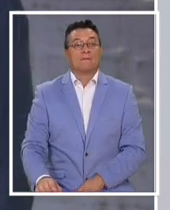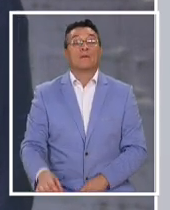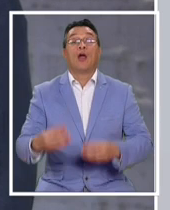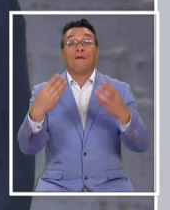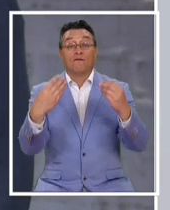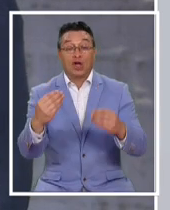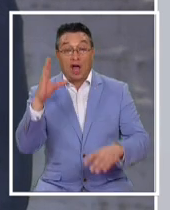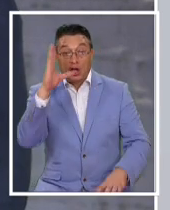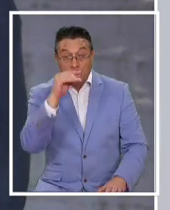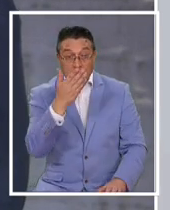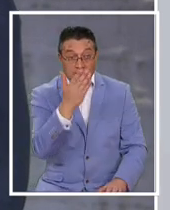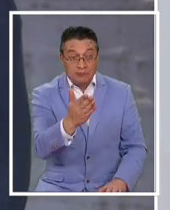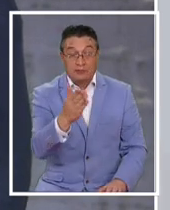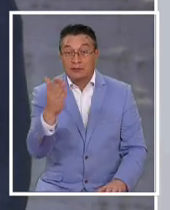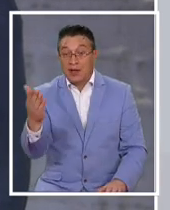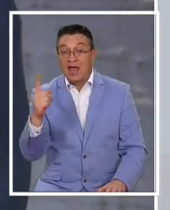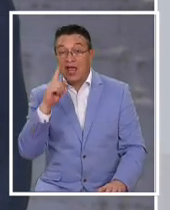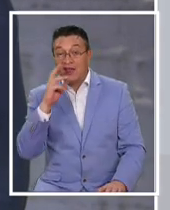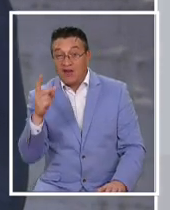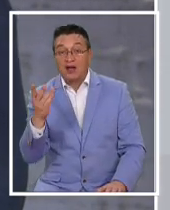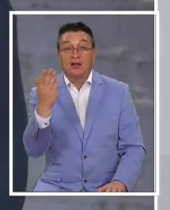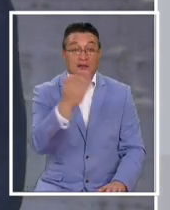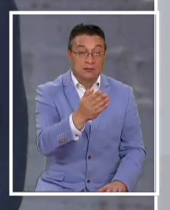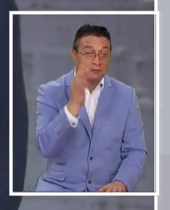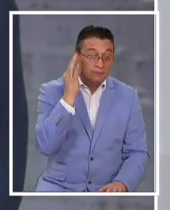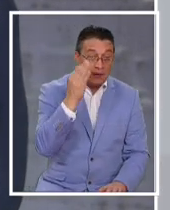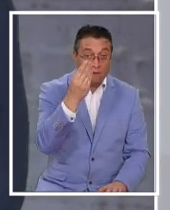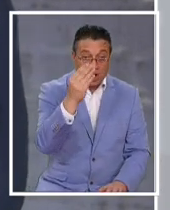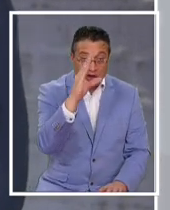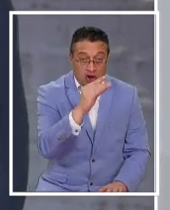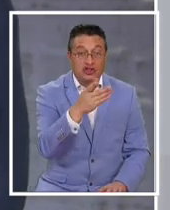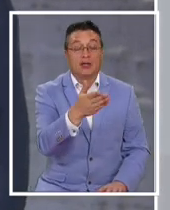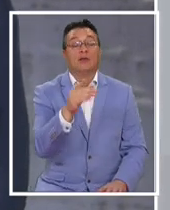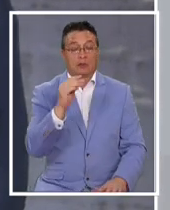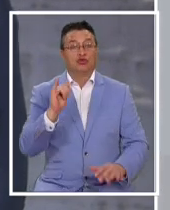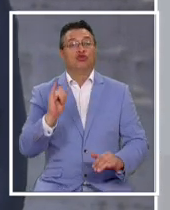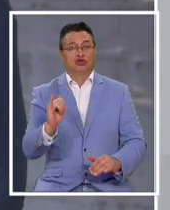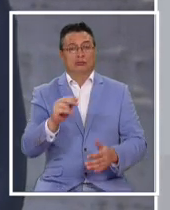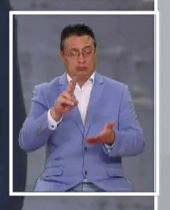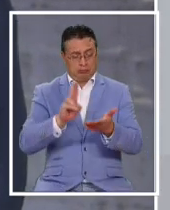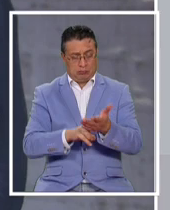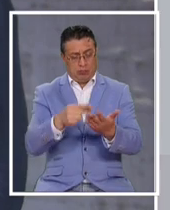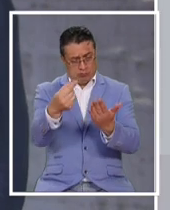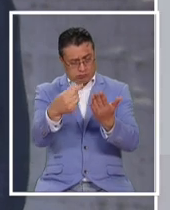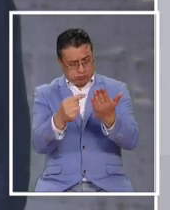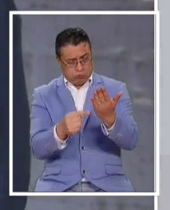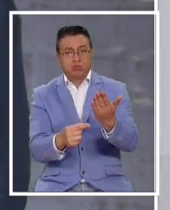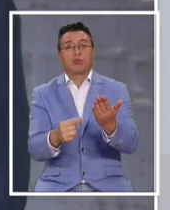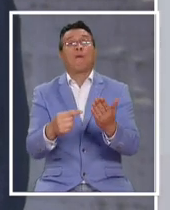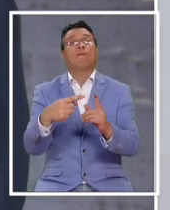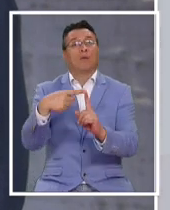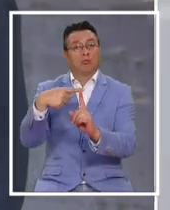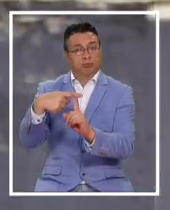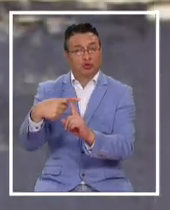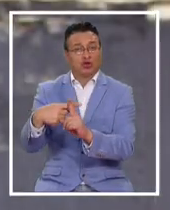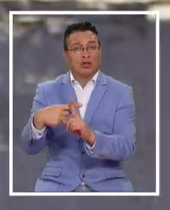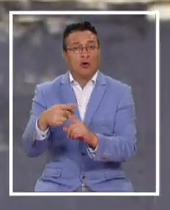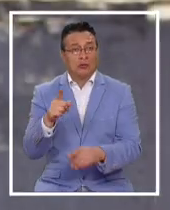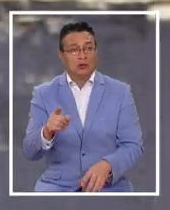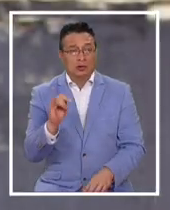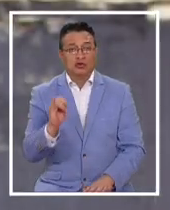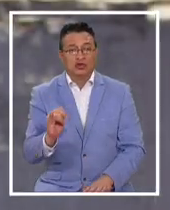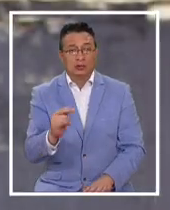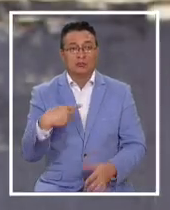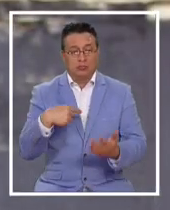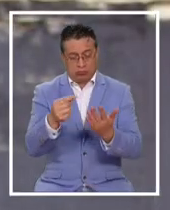Buenas noches, Pascales. Buenas noches, Iván. Definitivamente son buenos resultados y de alguna manera